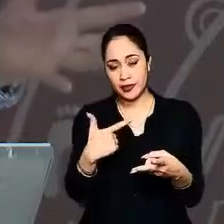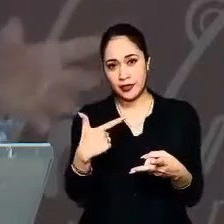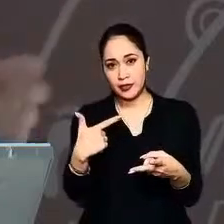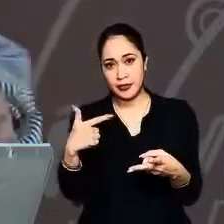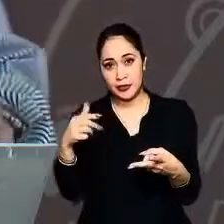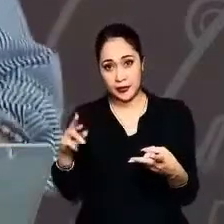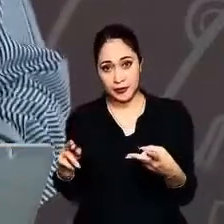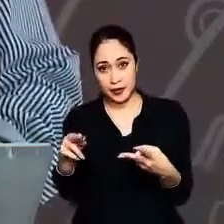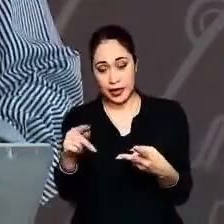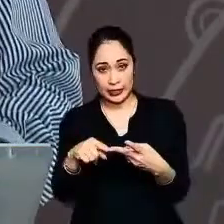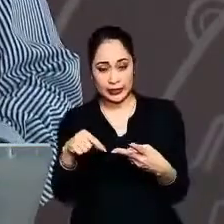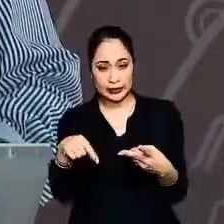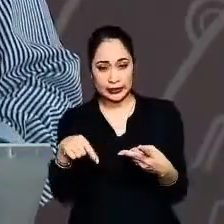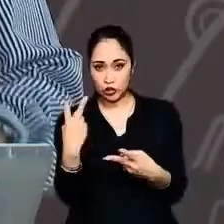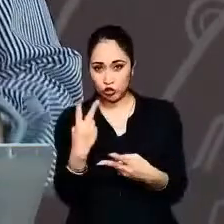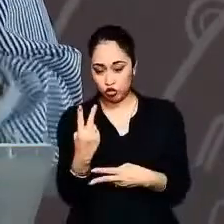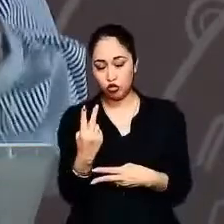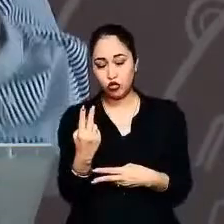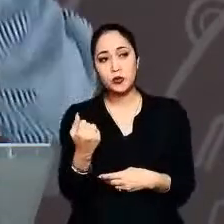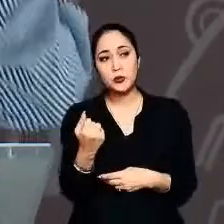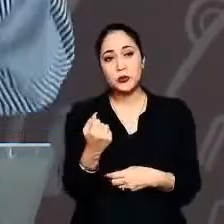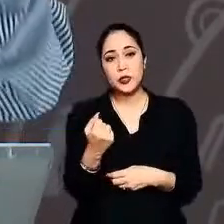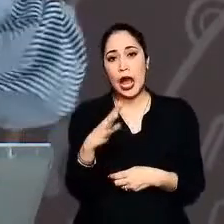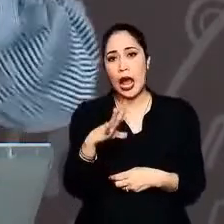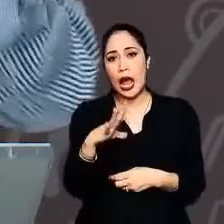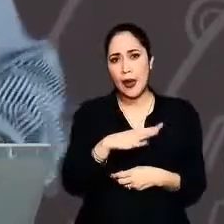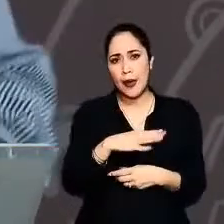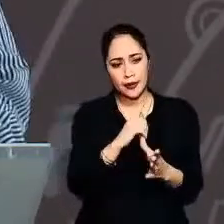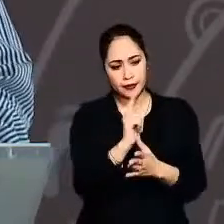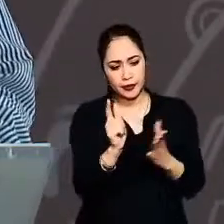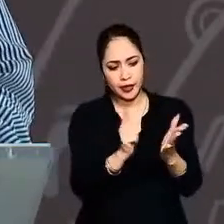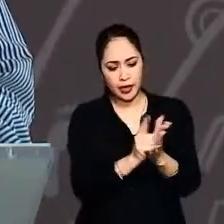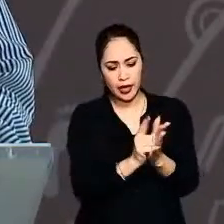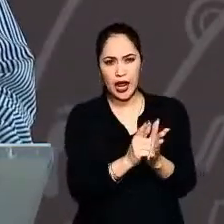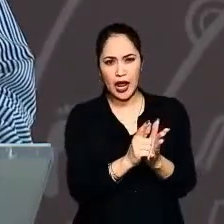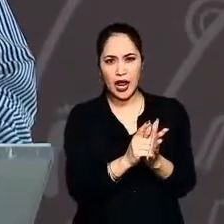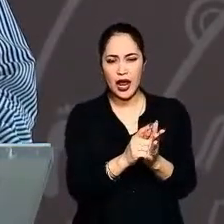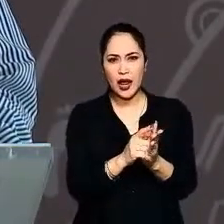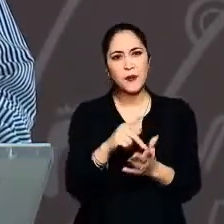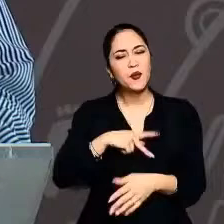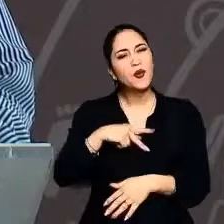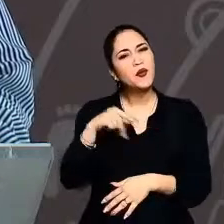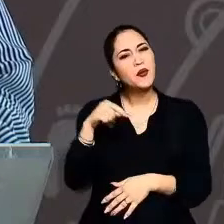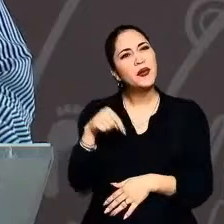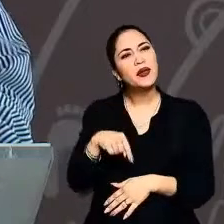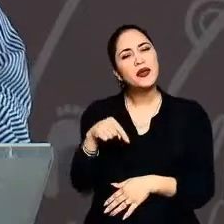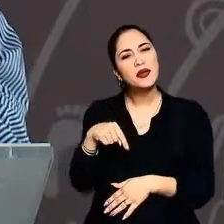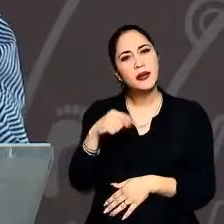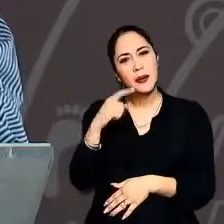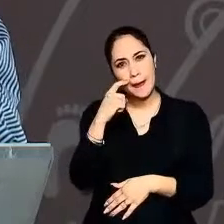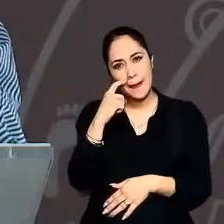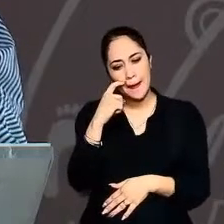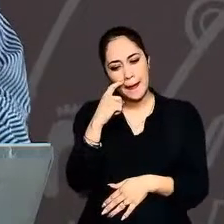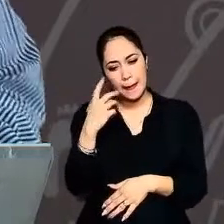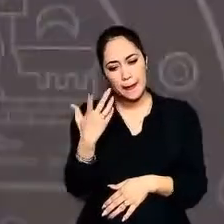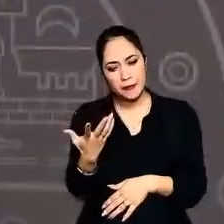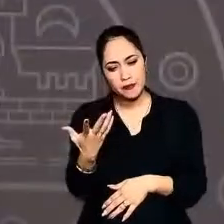lo tienen las demás. La nuestra es un poco, es un símil